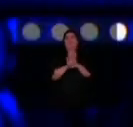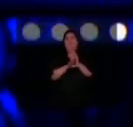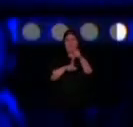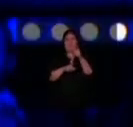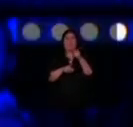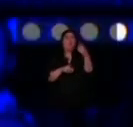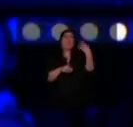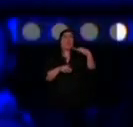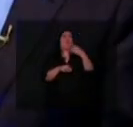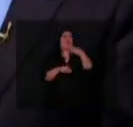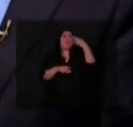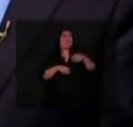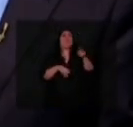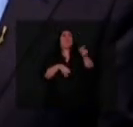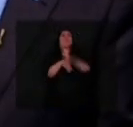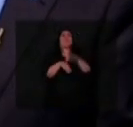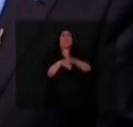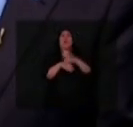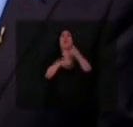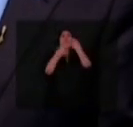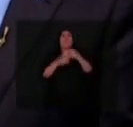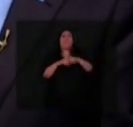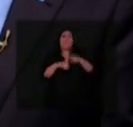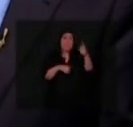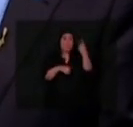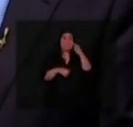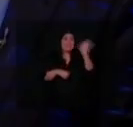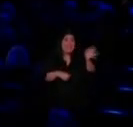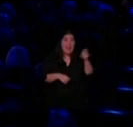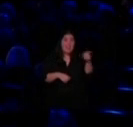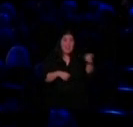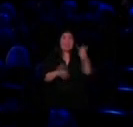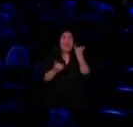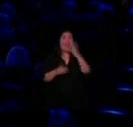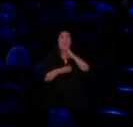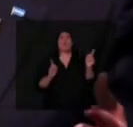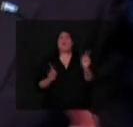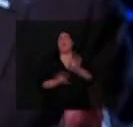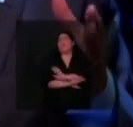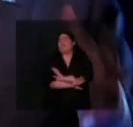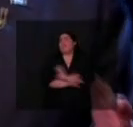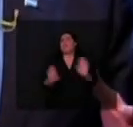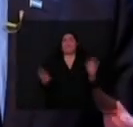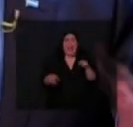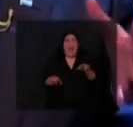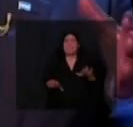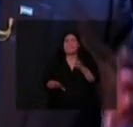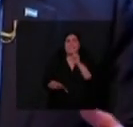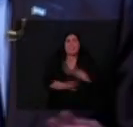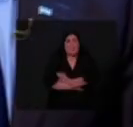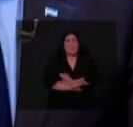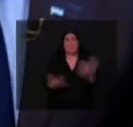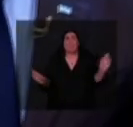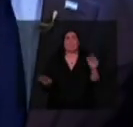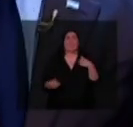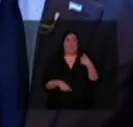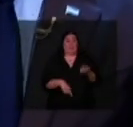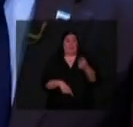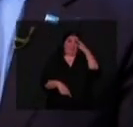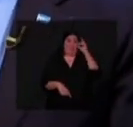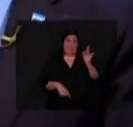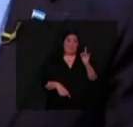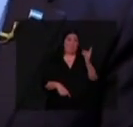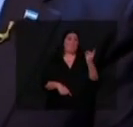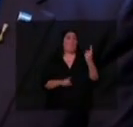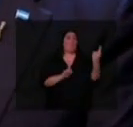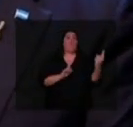que, por ejemplo, Massa acotaba sobre un tema, se publicaba en las distintas redes sociales ese tema, ¿bien? Por